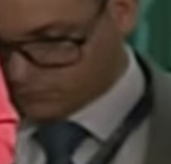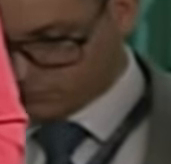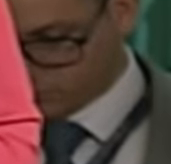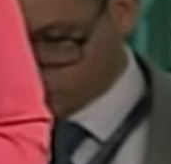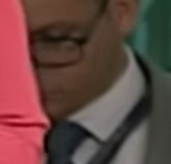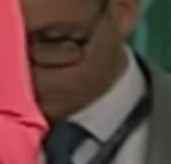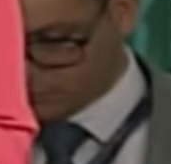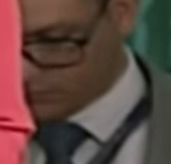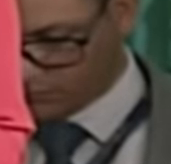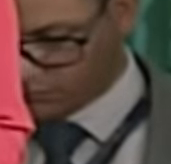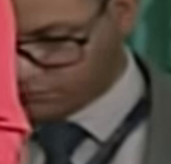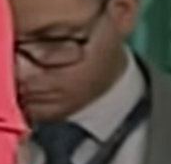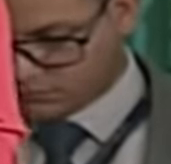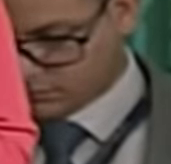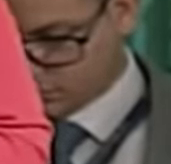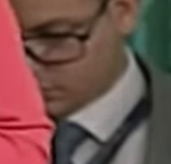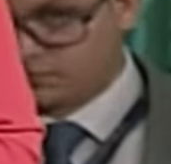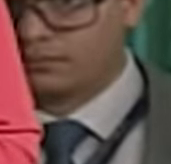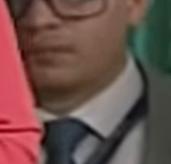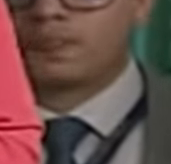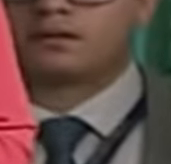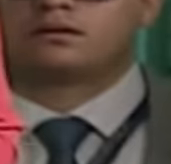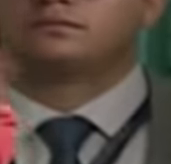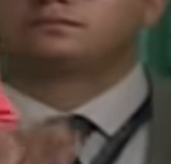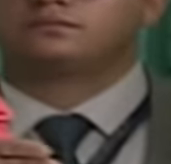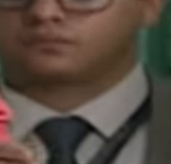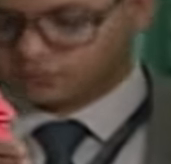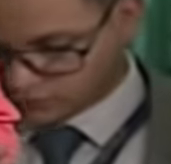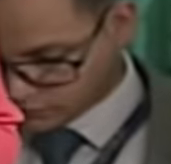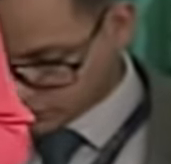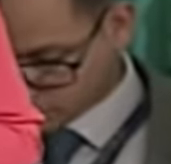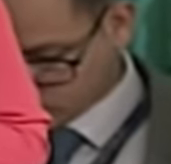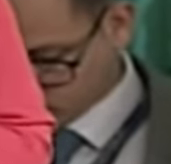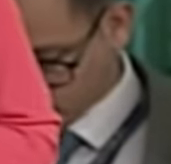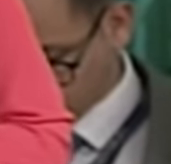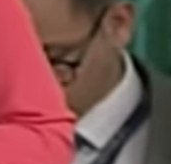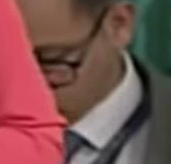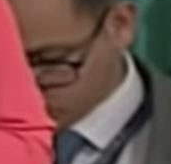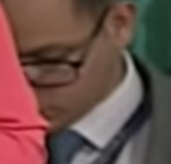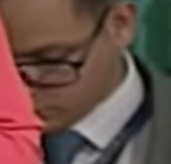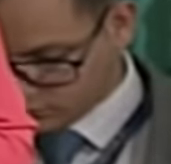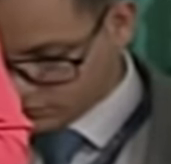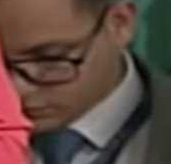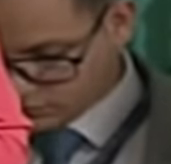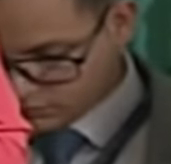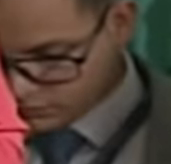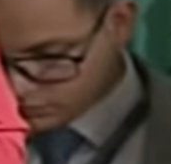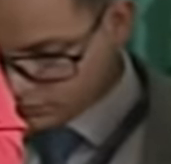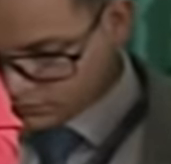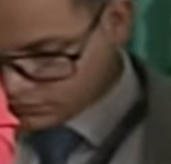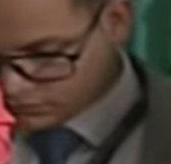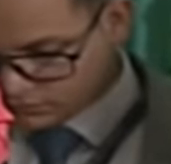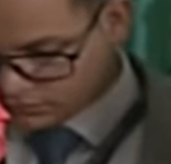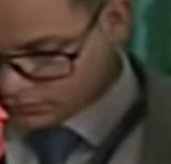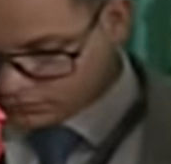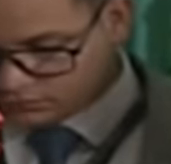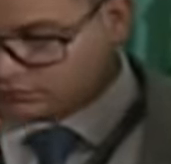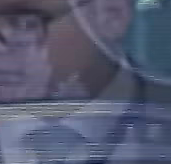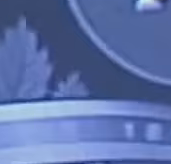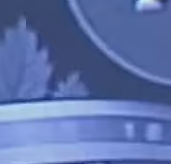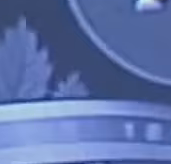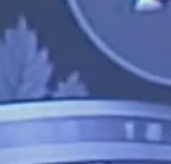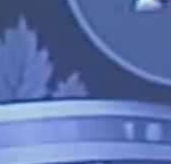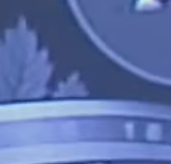Hola María, un saludo para ti y para todas las personas que están en sintonía de Venezolana de Televisión. Se genera información de último minuto desde el Parlamento venezolano. De inmediato, palabras del doctor Jorge